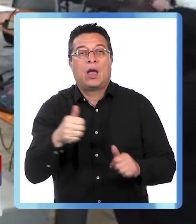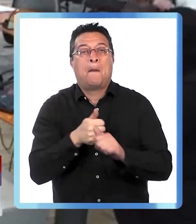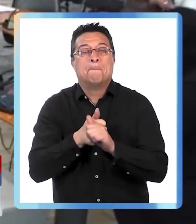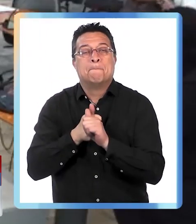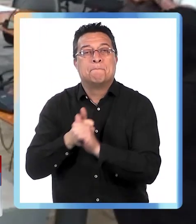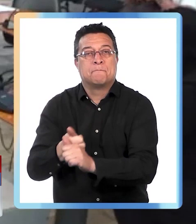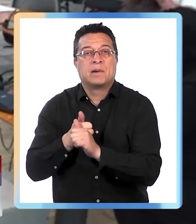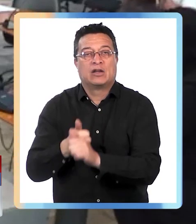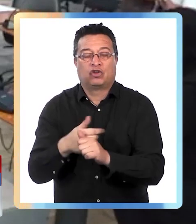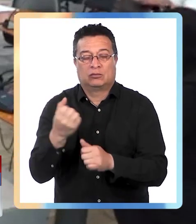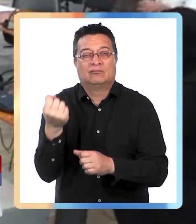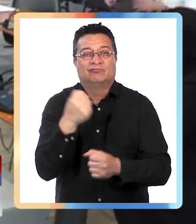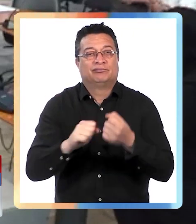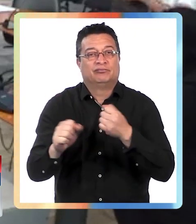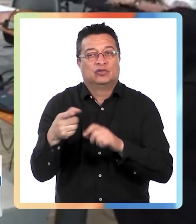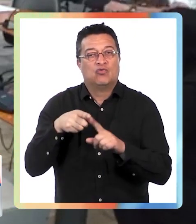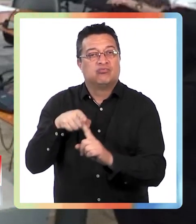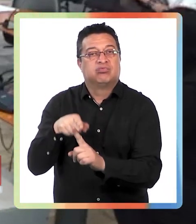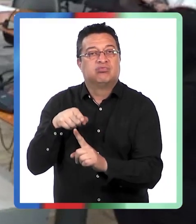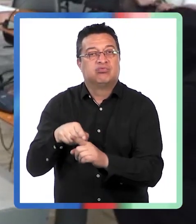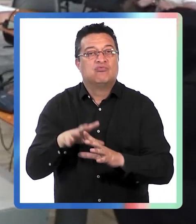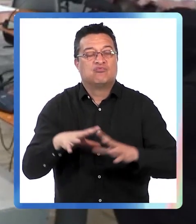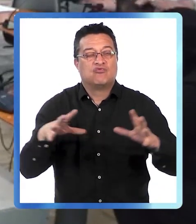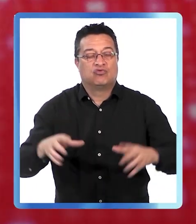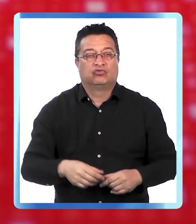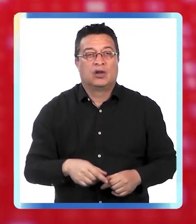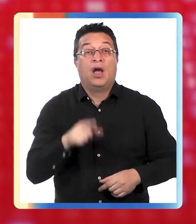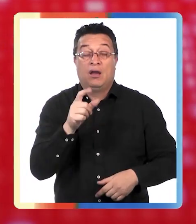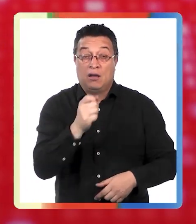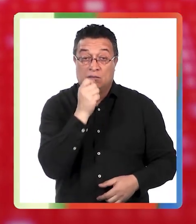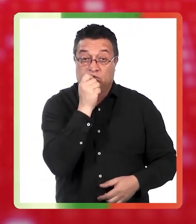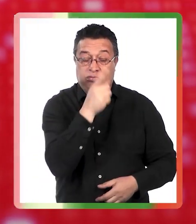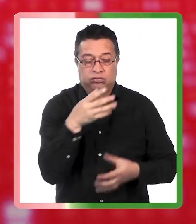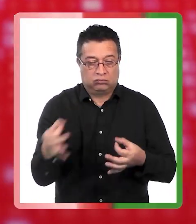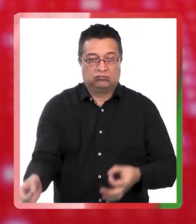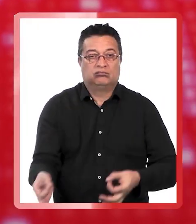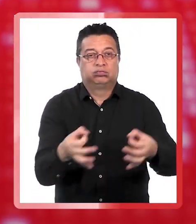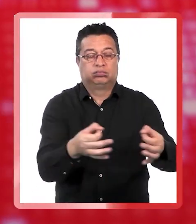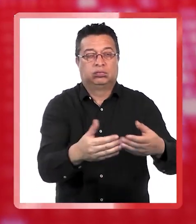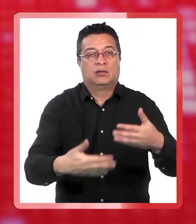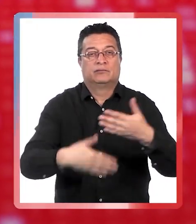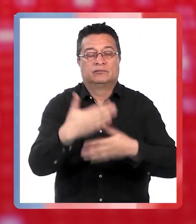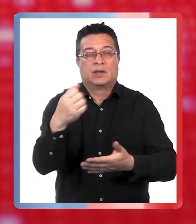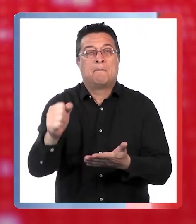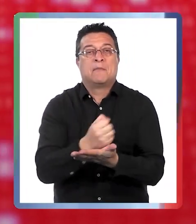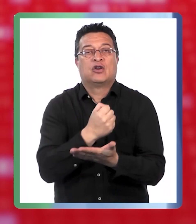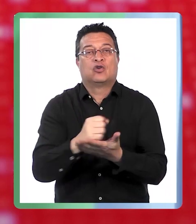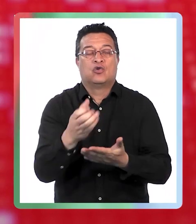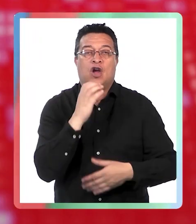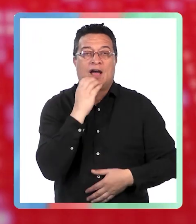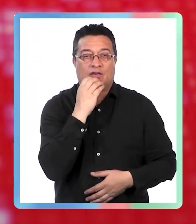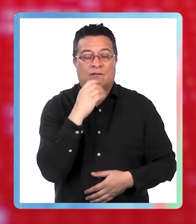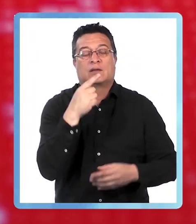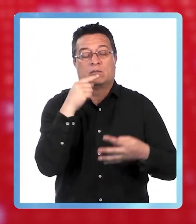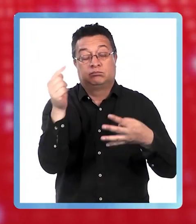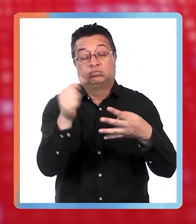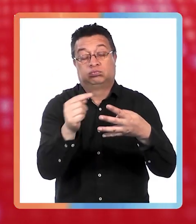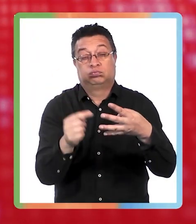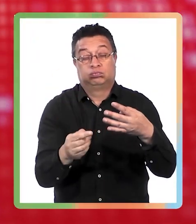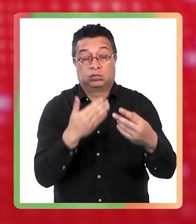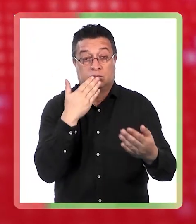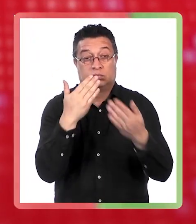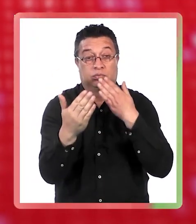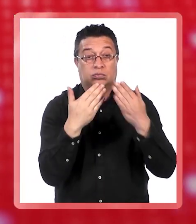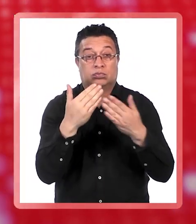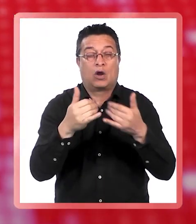de ejercer presiones y de conductas persecutorias. La denuncia fue expuesta por el Mercurio de Antofagasta y detalla una serie